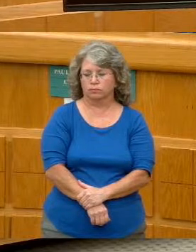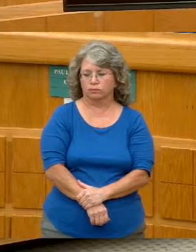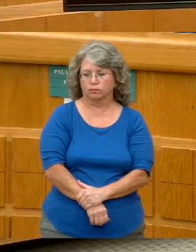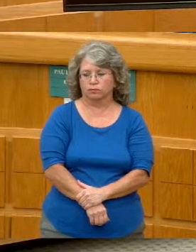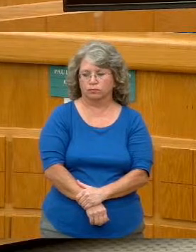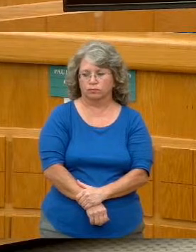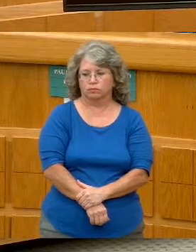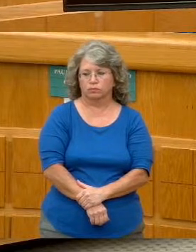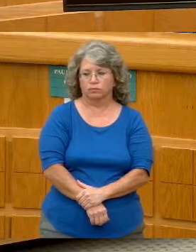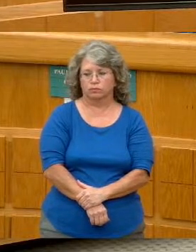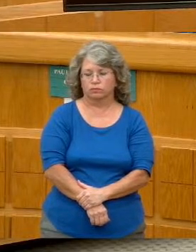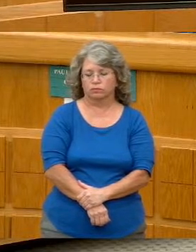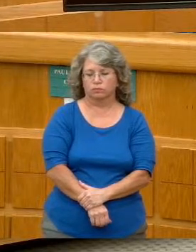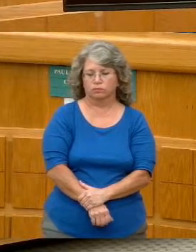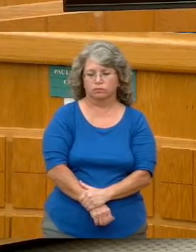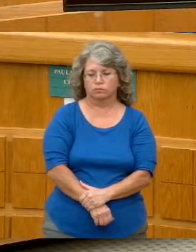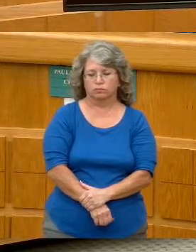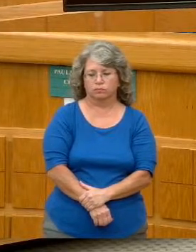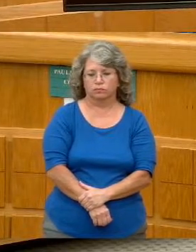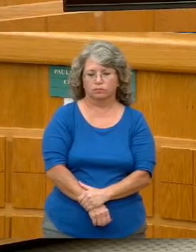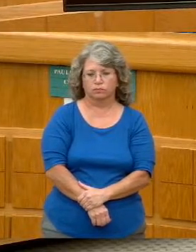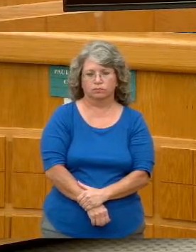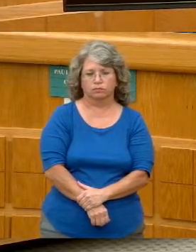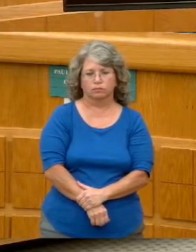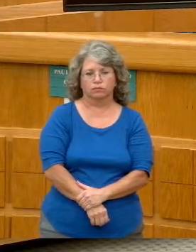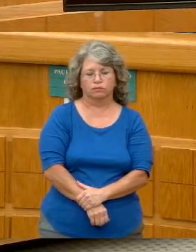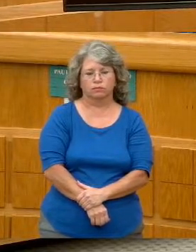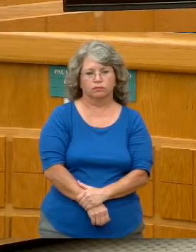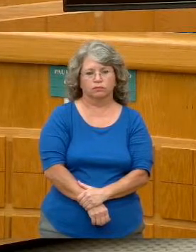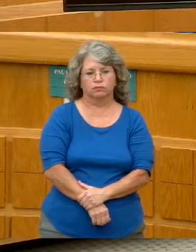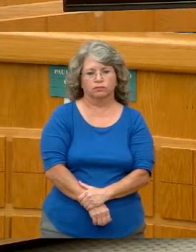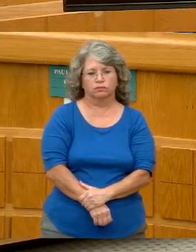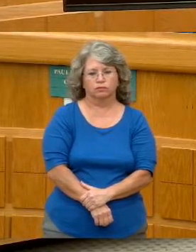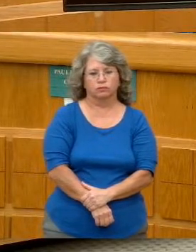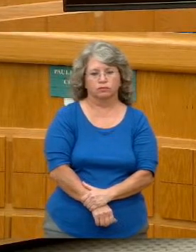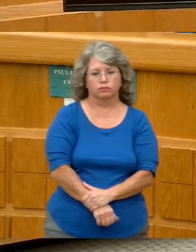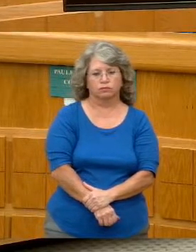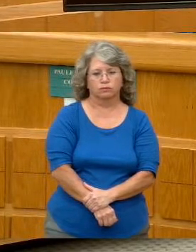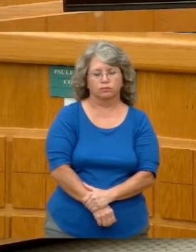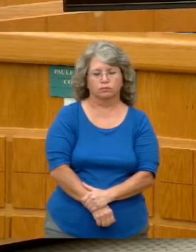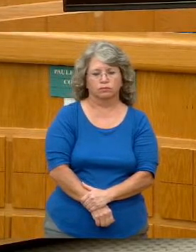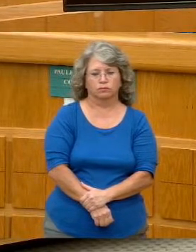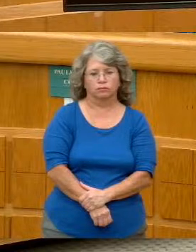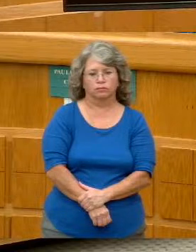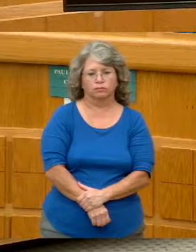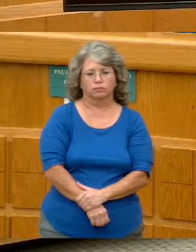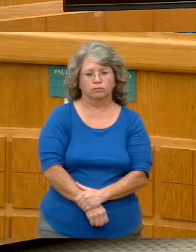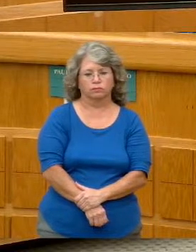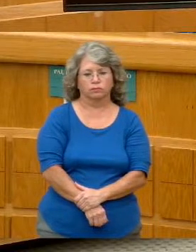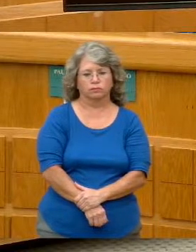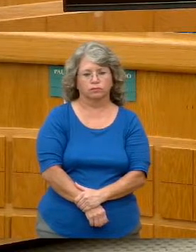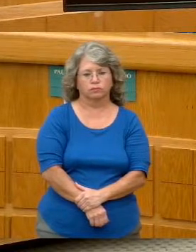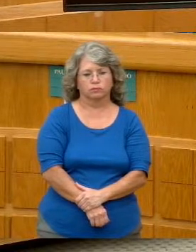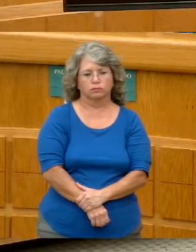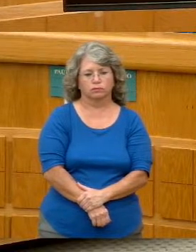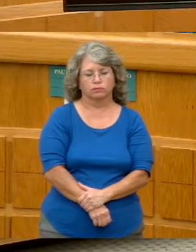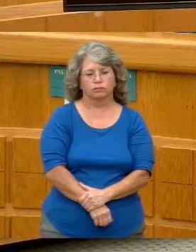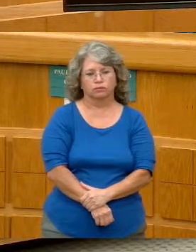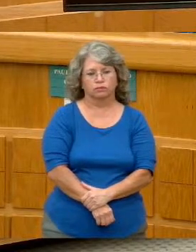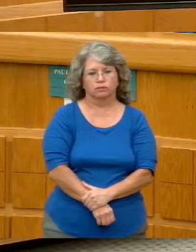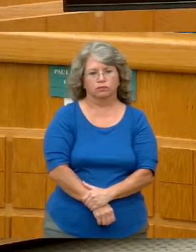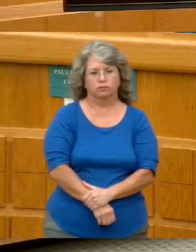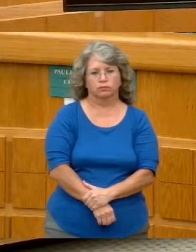contra la influenza lo más rápido posible. La vacuna contra la gripe ofrece una gran protección, ya que el COVID-19 y la